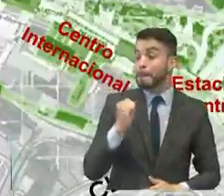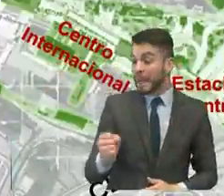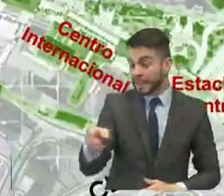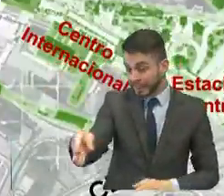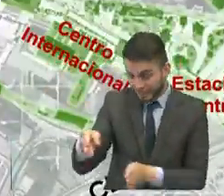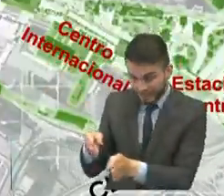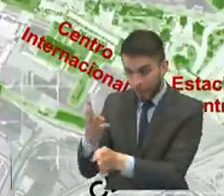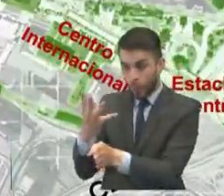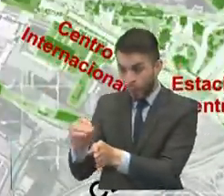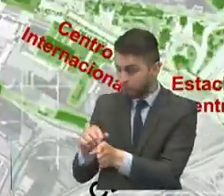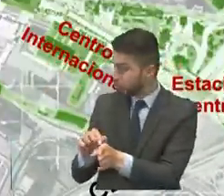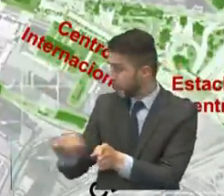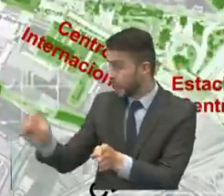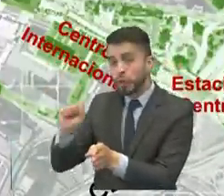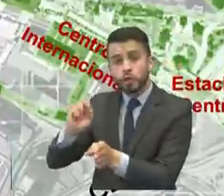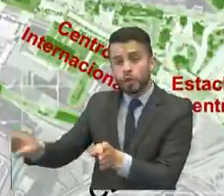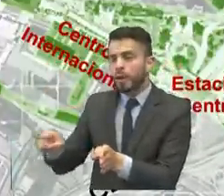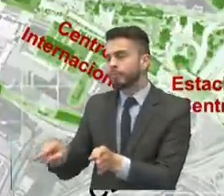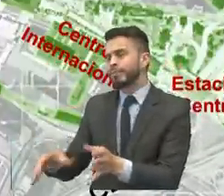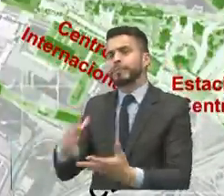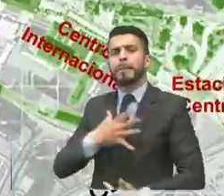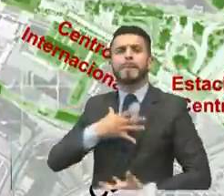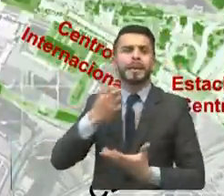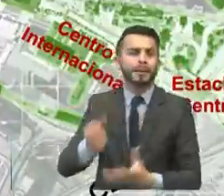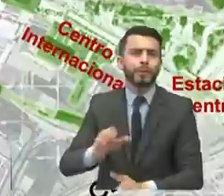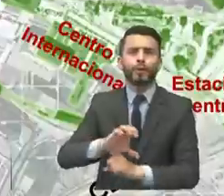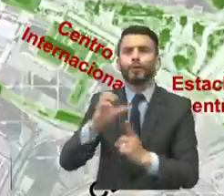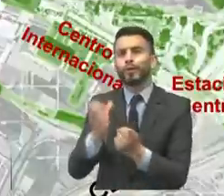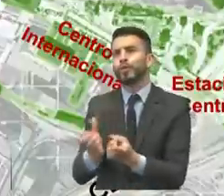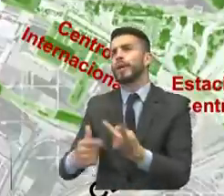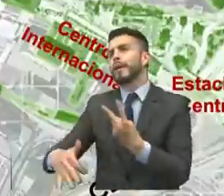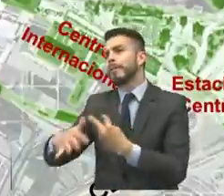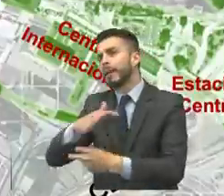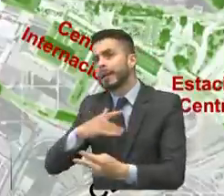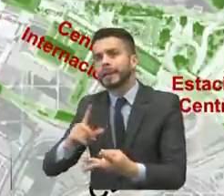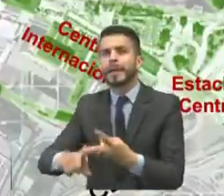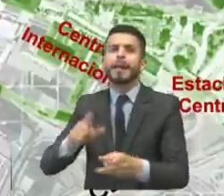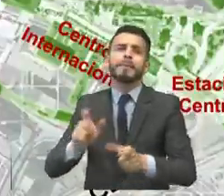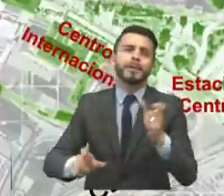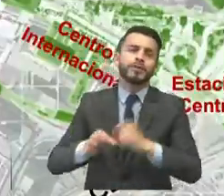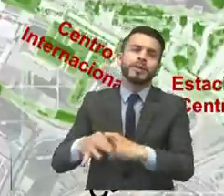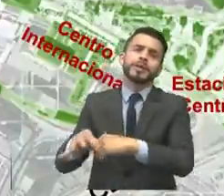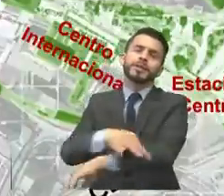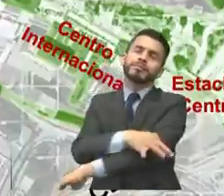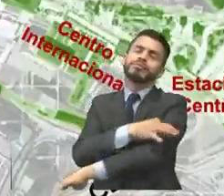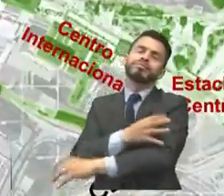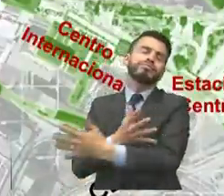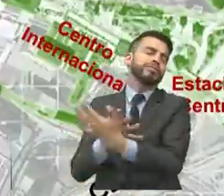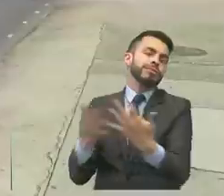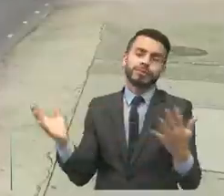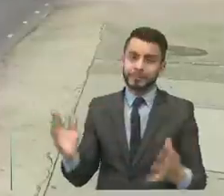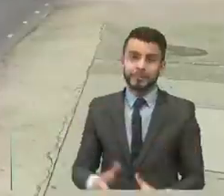patrimonio ambiental, histórico, cultural, arquitectónico, etcétera. Lo tiene acá. ¿Cuál es nuestra propuesta?